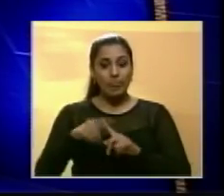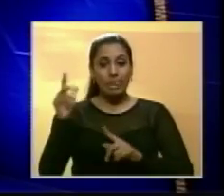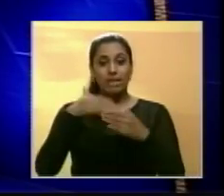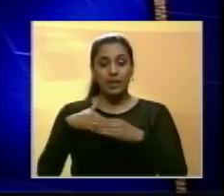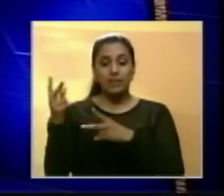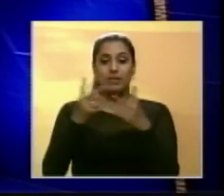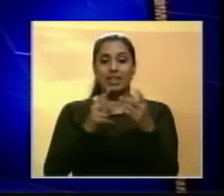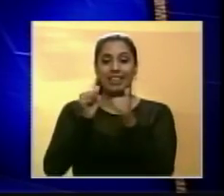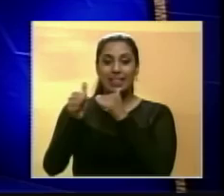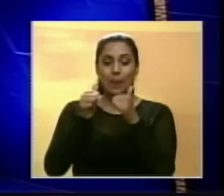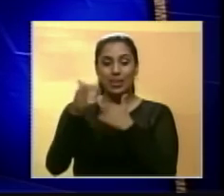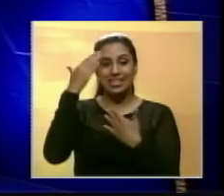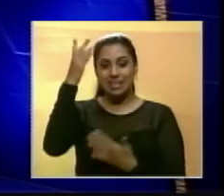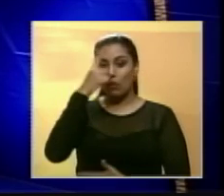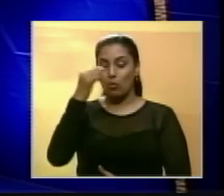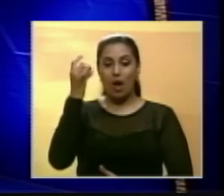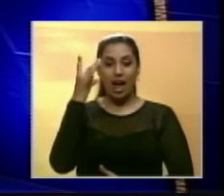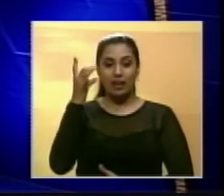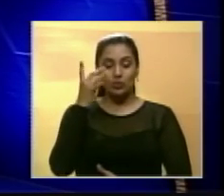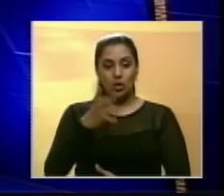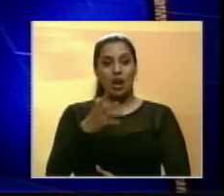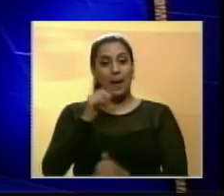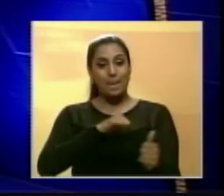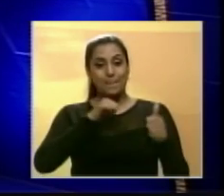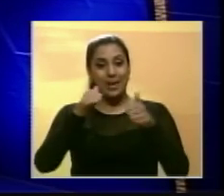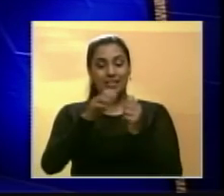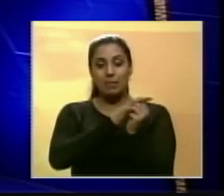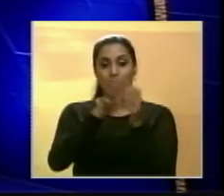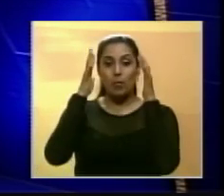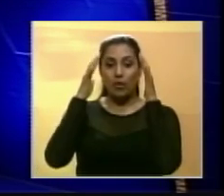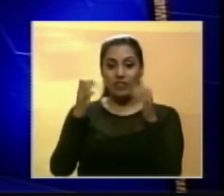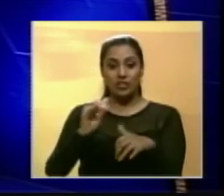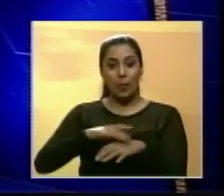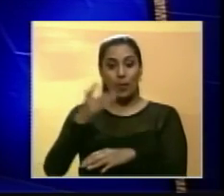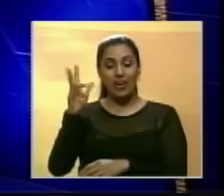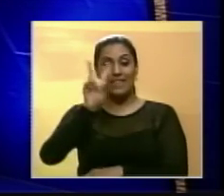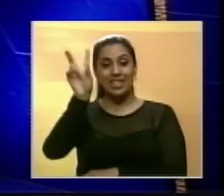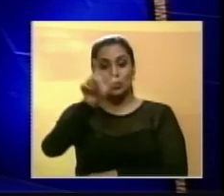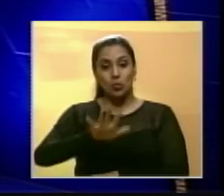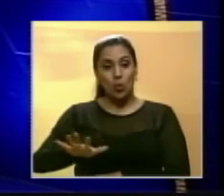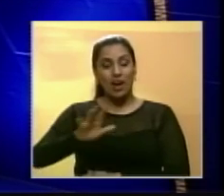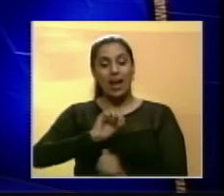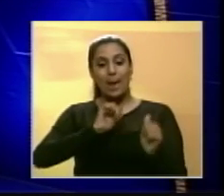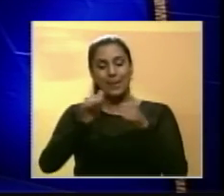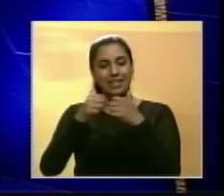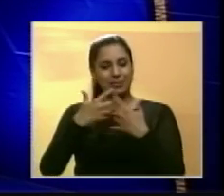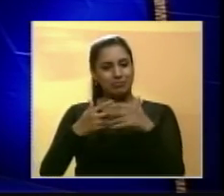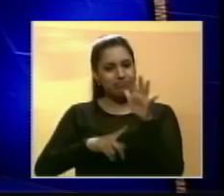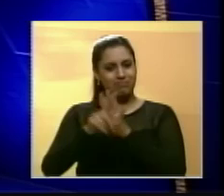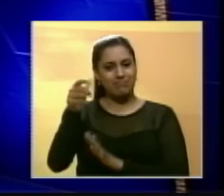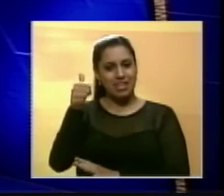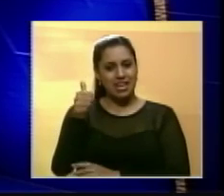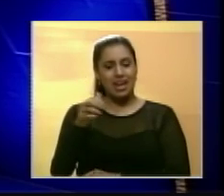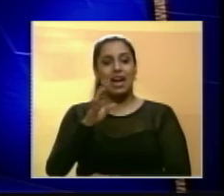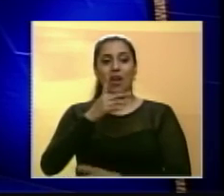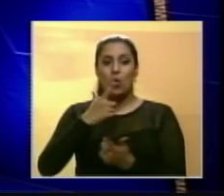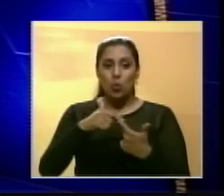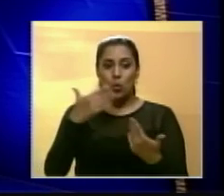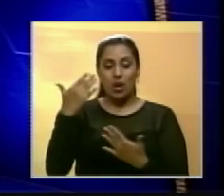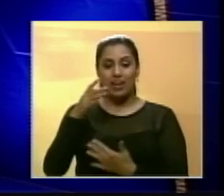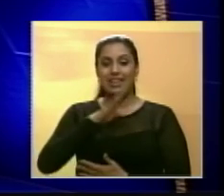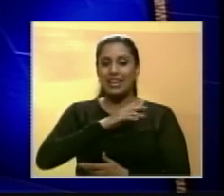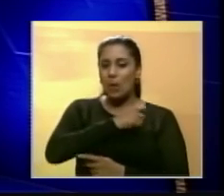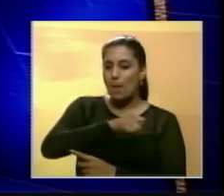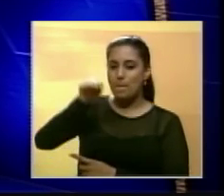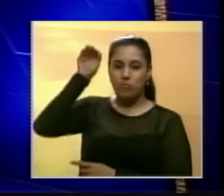Amigos, bienvenidos a los deportes. Les saludo a Tony Chitadino. Comenzamos con béisbol de Grandes Ligas porque los venezolanos tuvieron una jornada productiva. José Altuve y Salvador Pérez